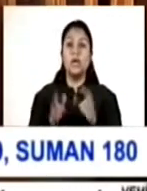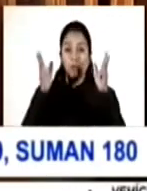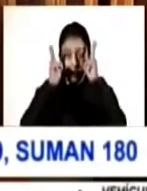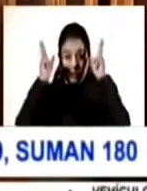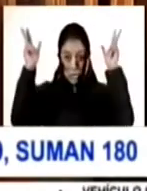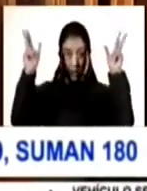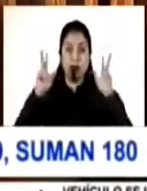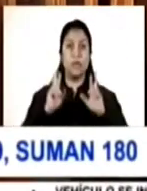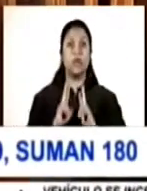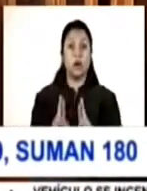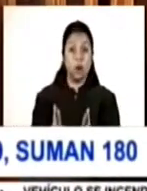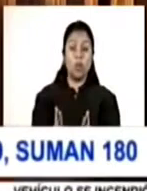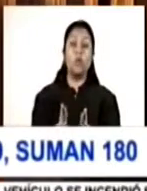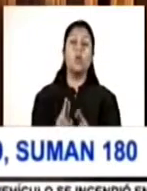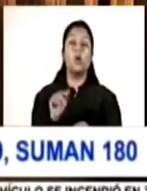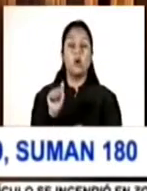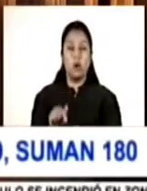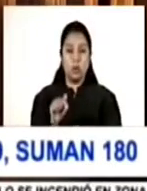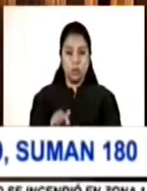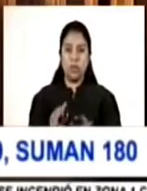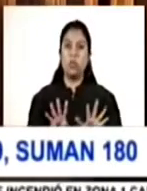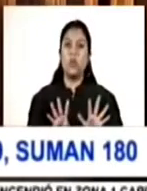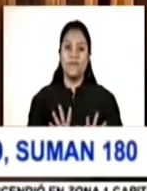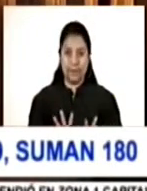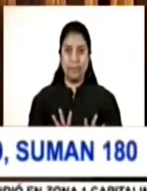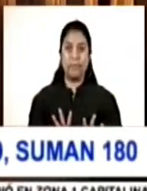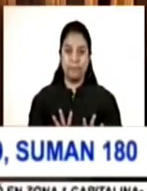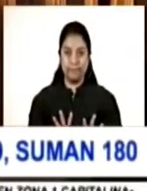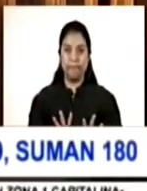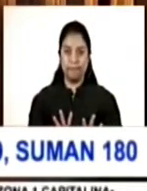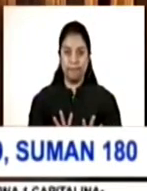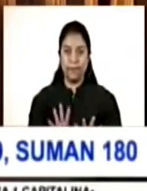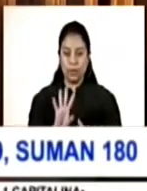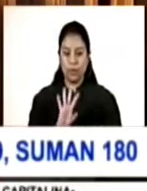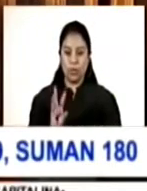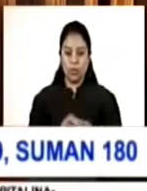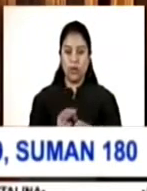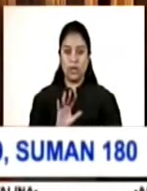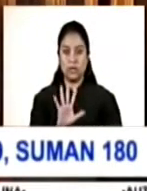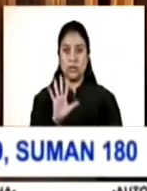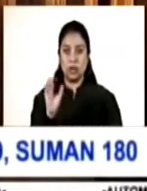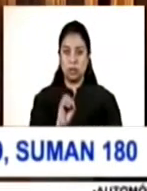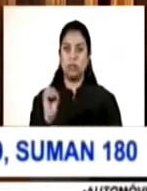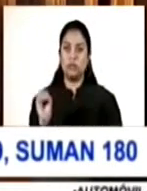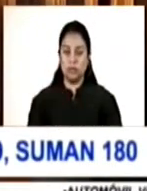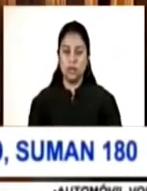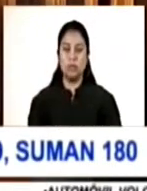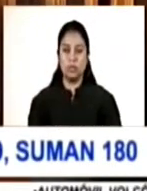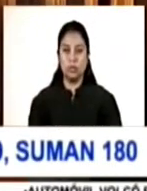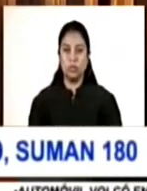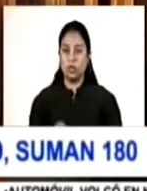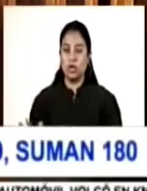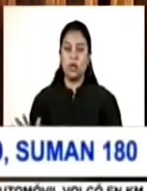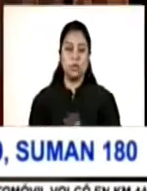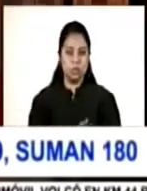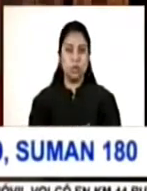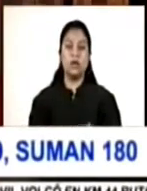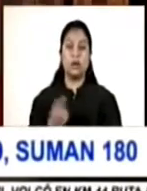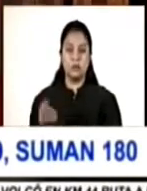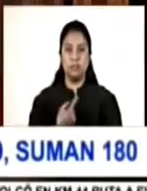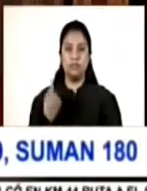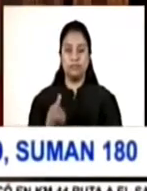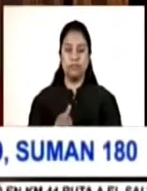y Retaruleu hemos alcanzado 9 casos que representan un total del 5% de la totalidad de los